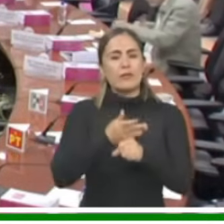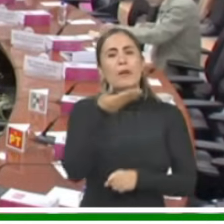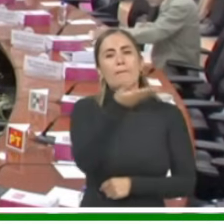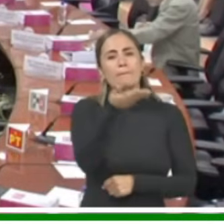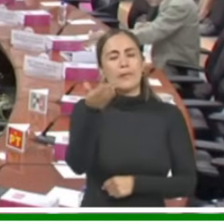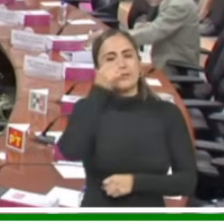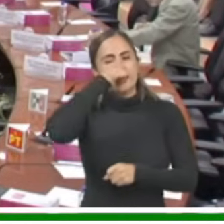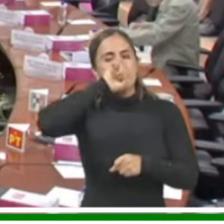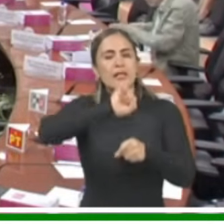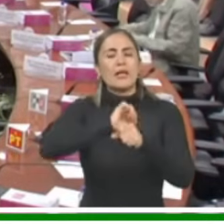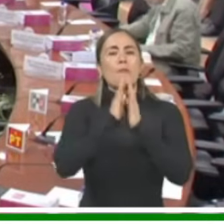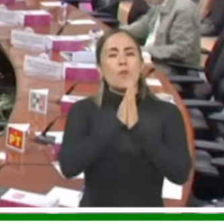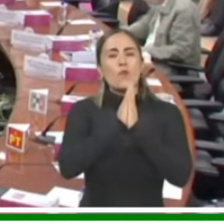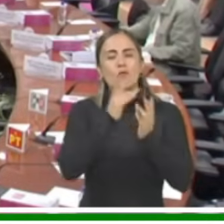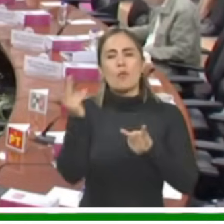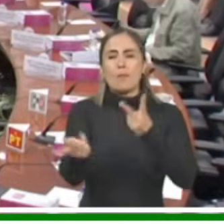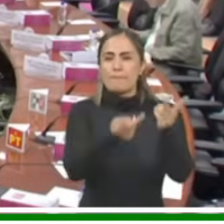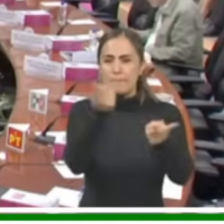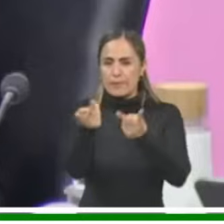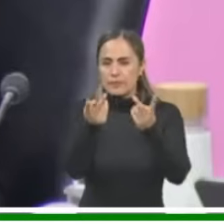consideración correspondiente.